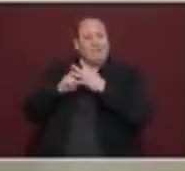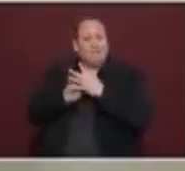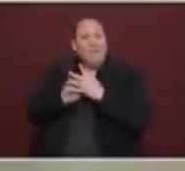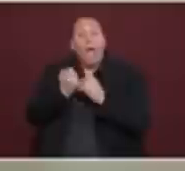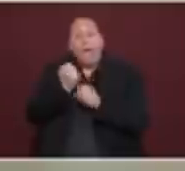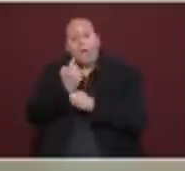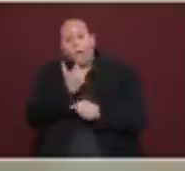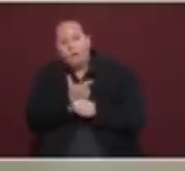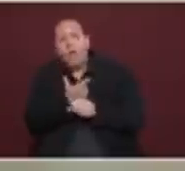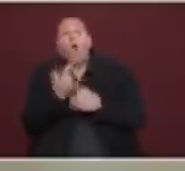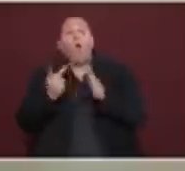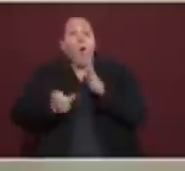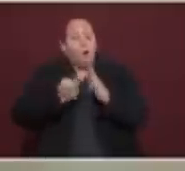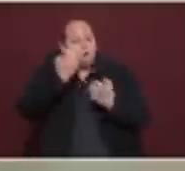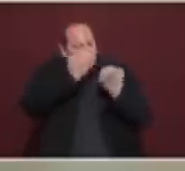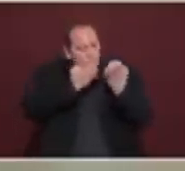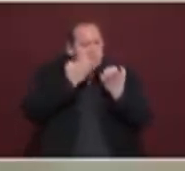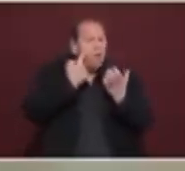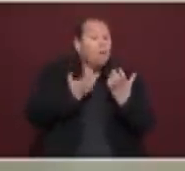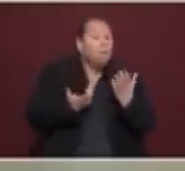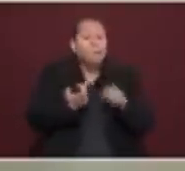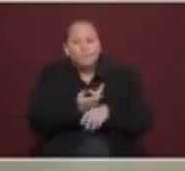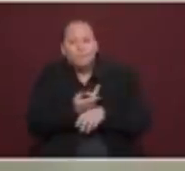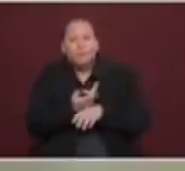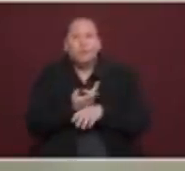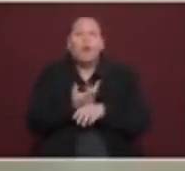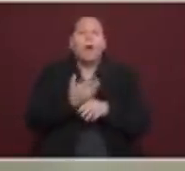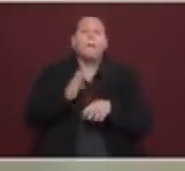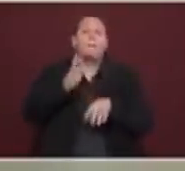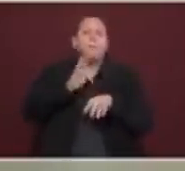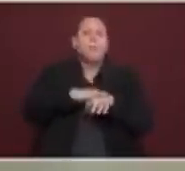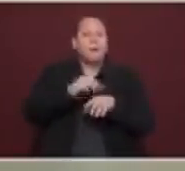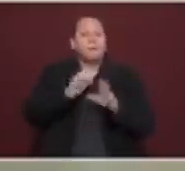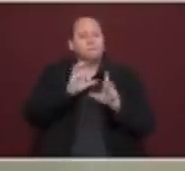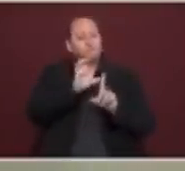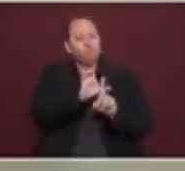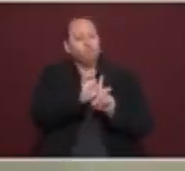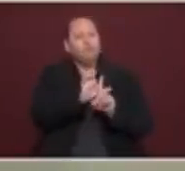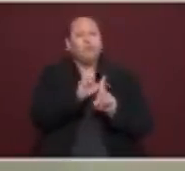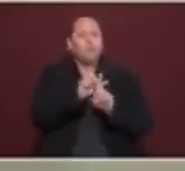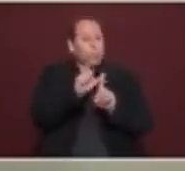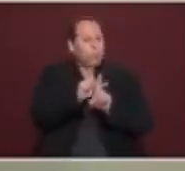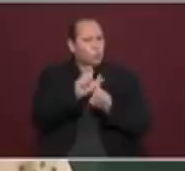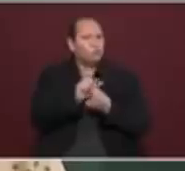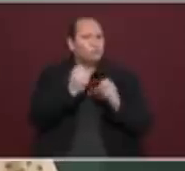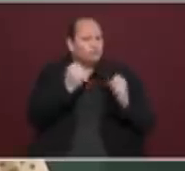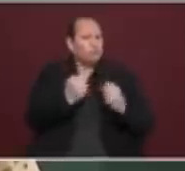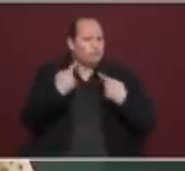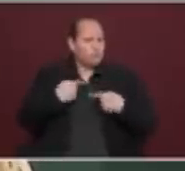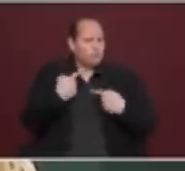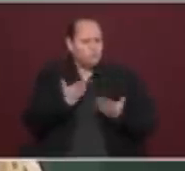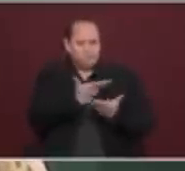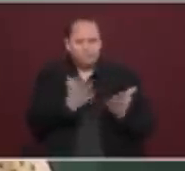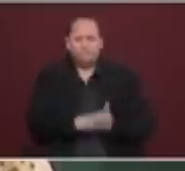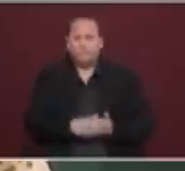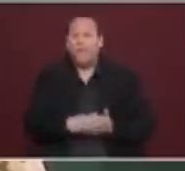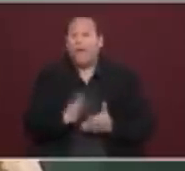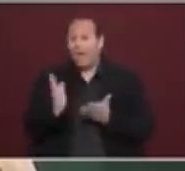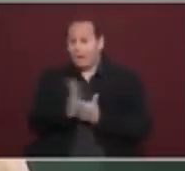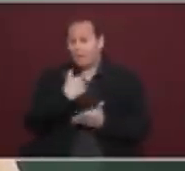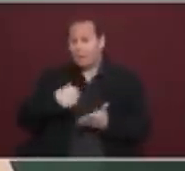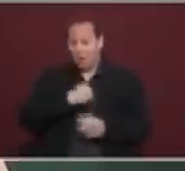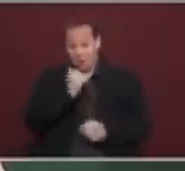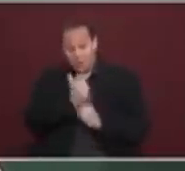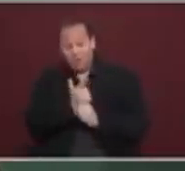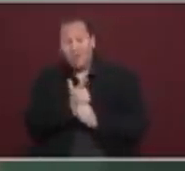revaluando y un incremento en la percepción de seguridad ciudadana también identificamos que es necesario